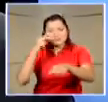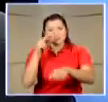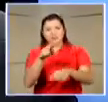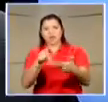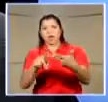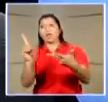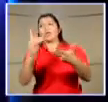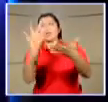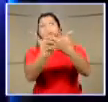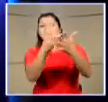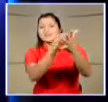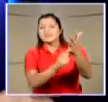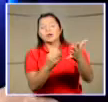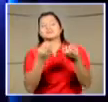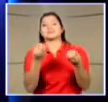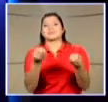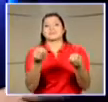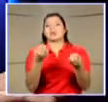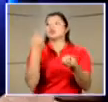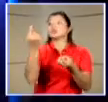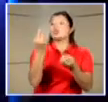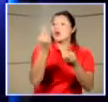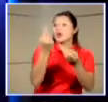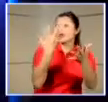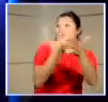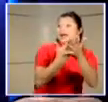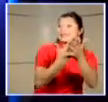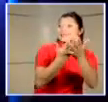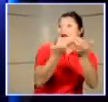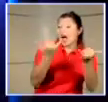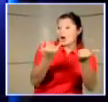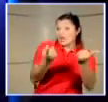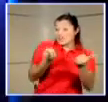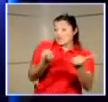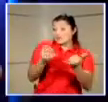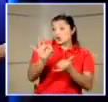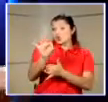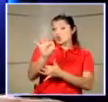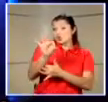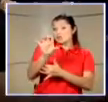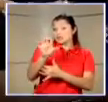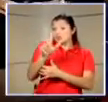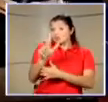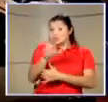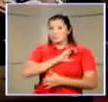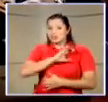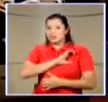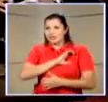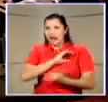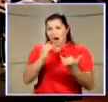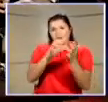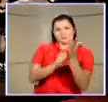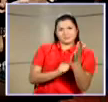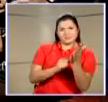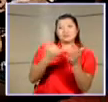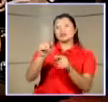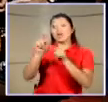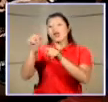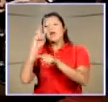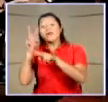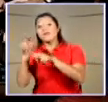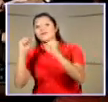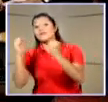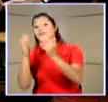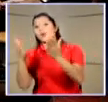cárceles, perdón. Si solo en las cárceles hay un déficit de 903 policías. Y si se va a la fuerza pública, hay un déficit